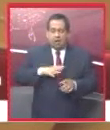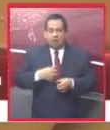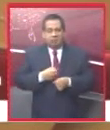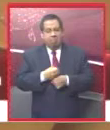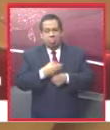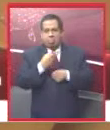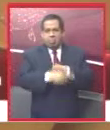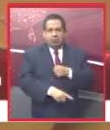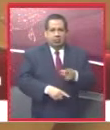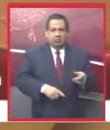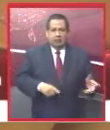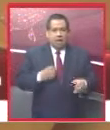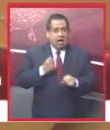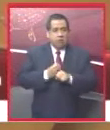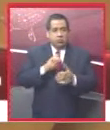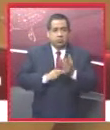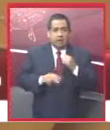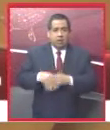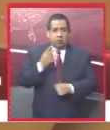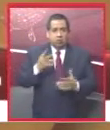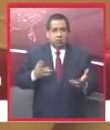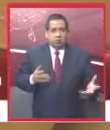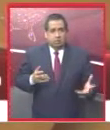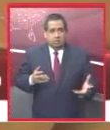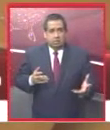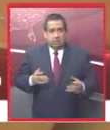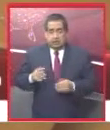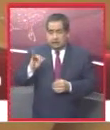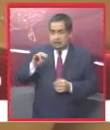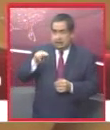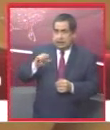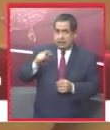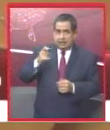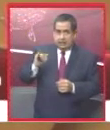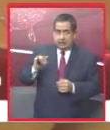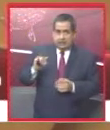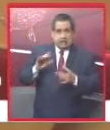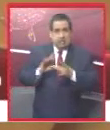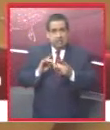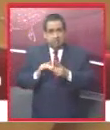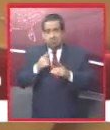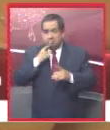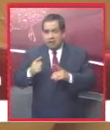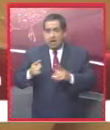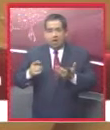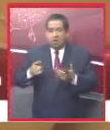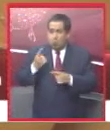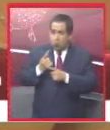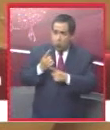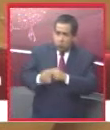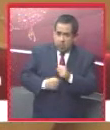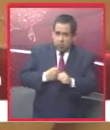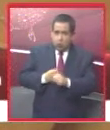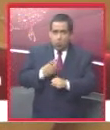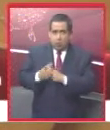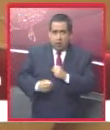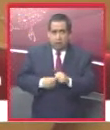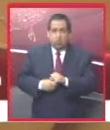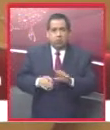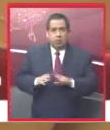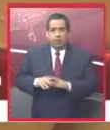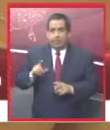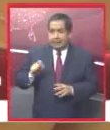delito durante 2014. El INEGI estima que en nuestro país cada año cerca de